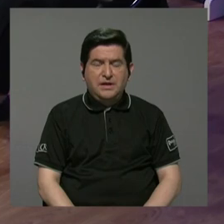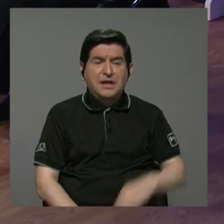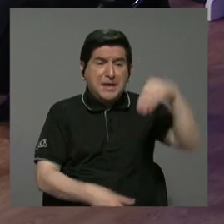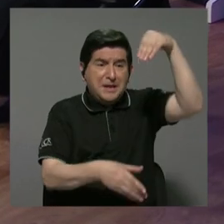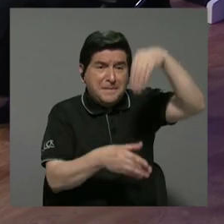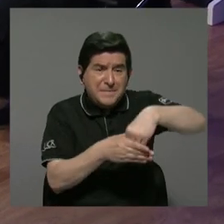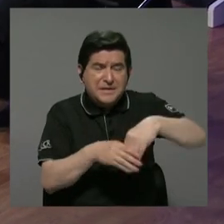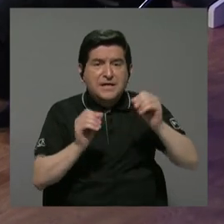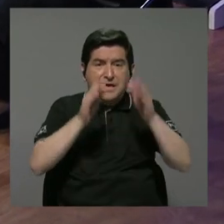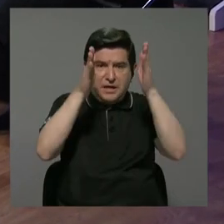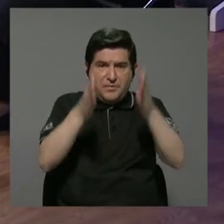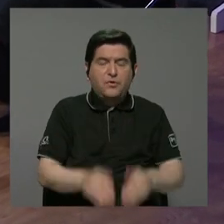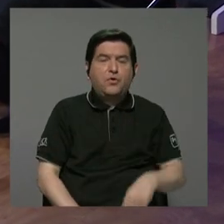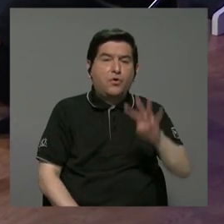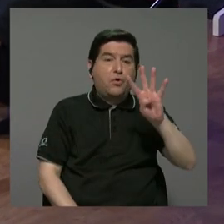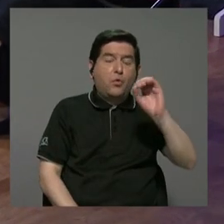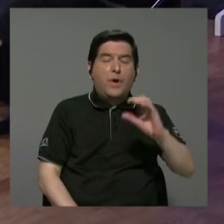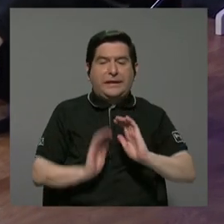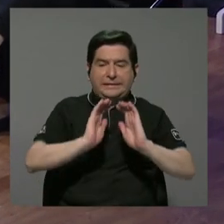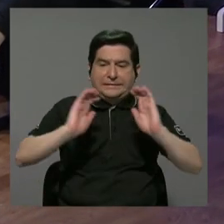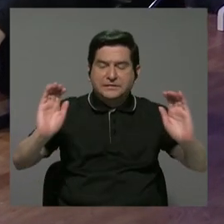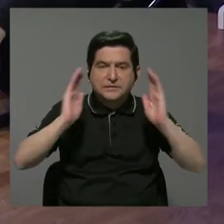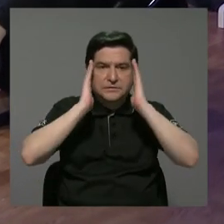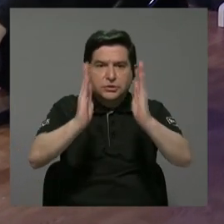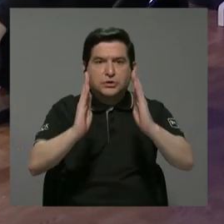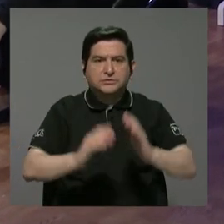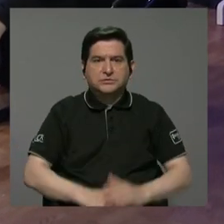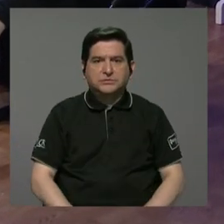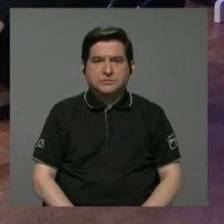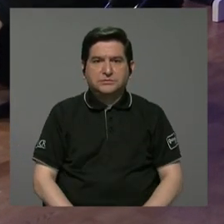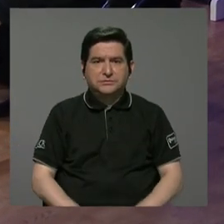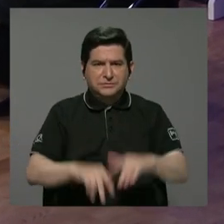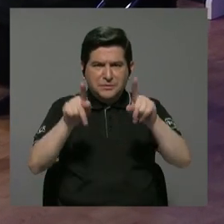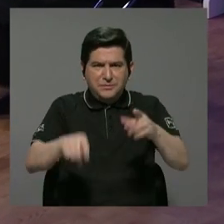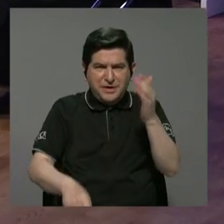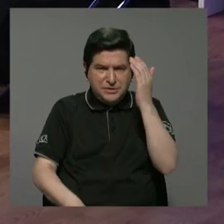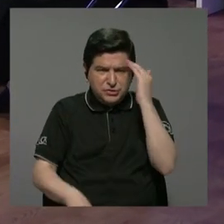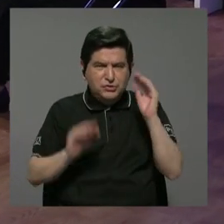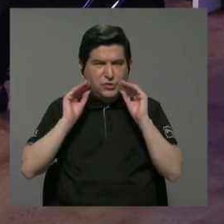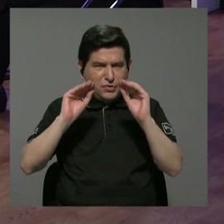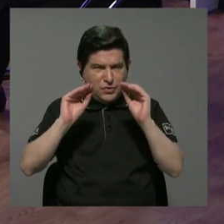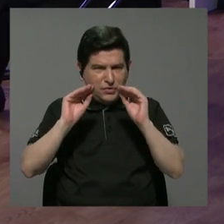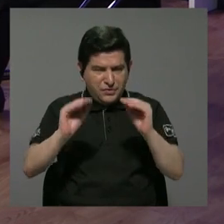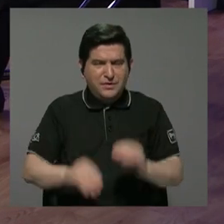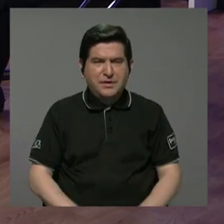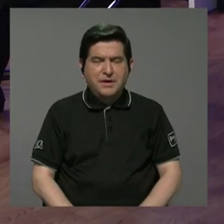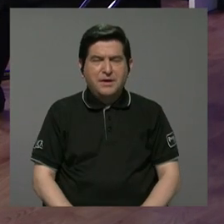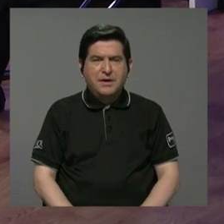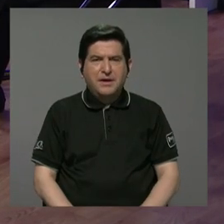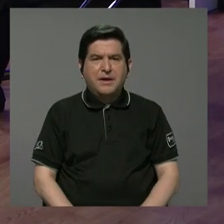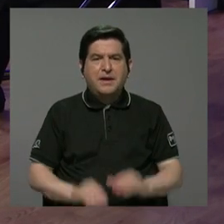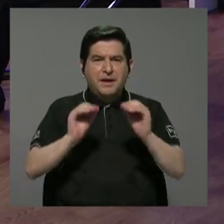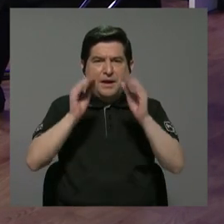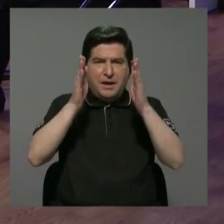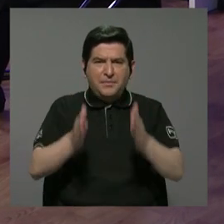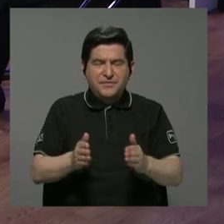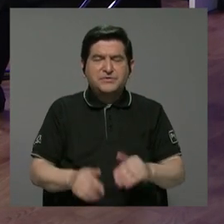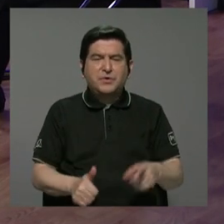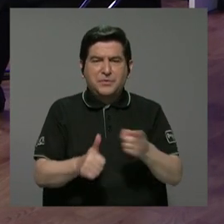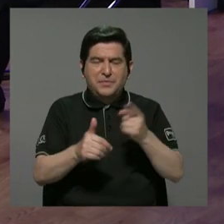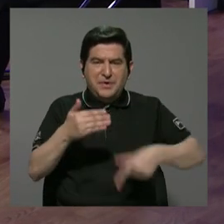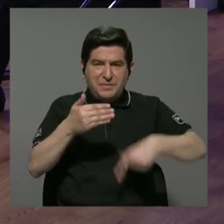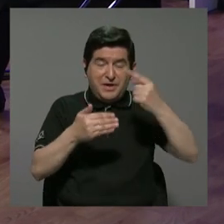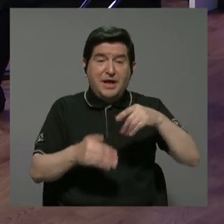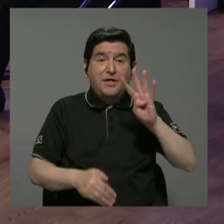los maestros con 40 niños. Cualquier persona que sabe de educación, una maestra de primer grado con